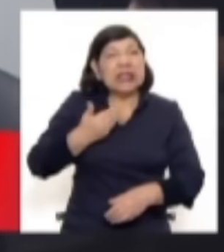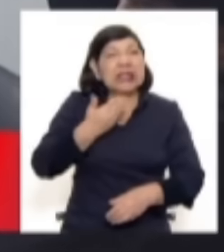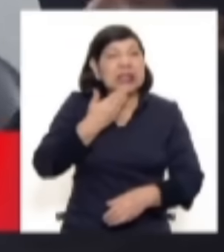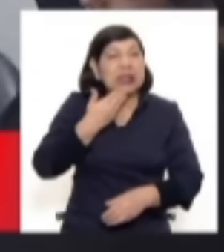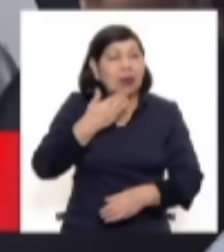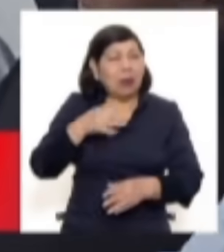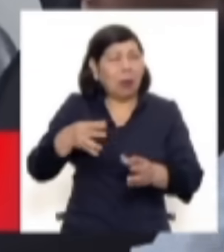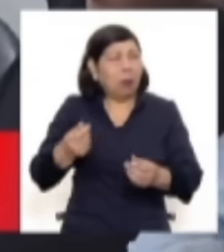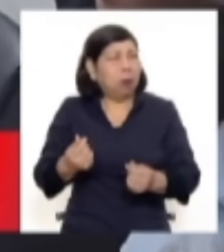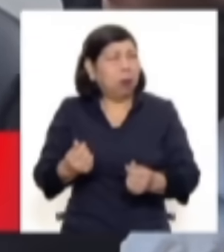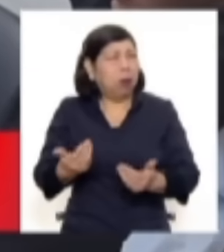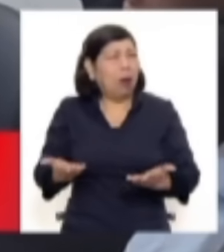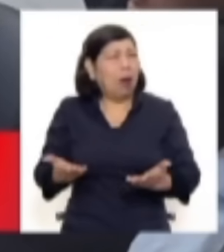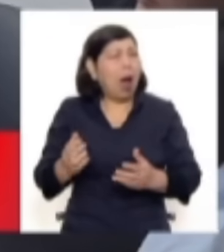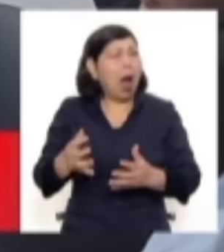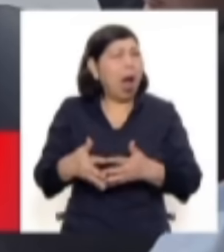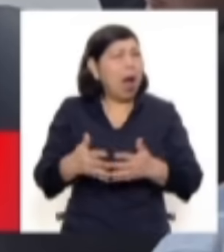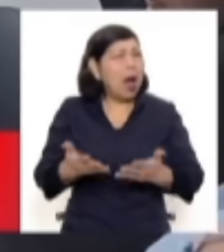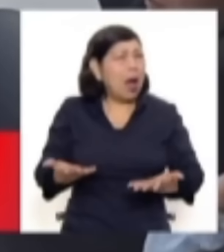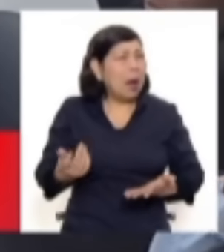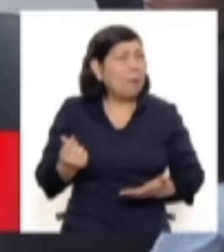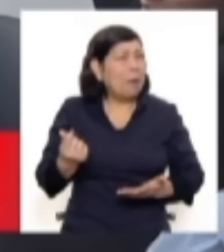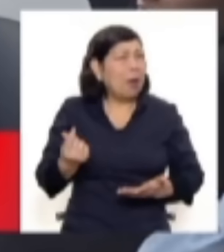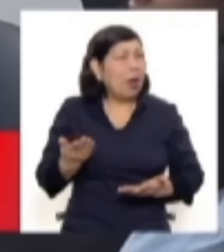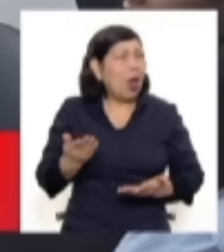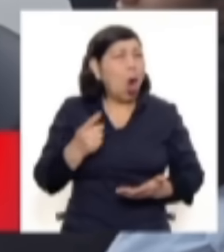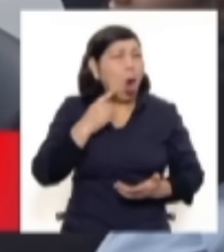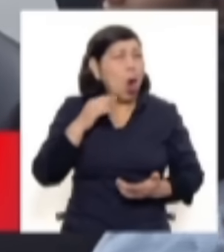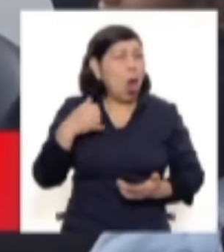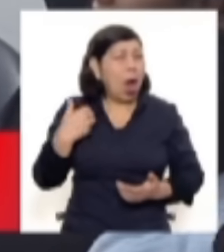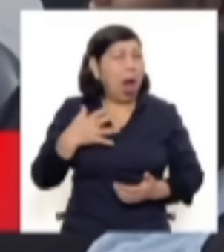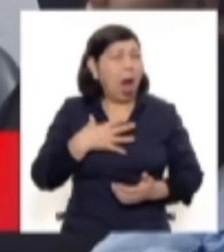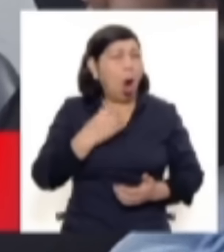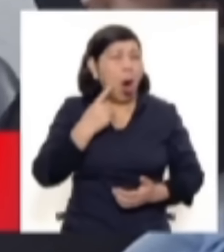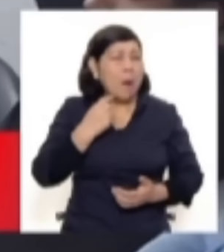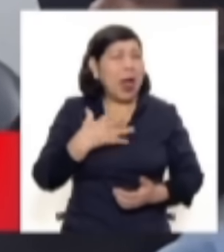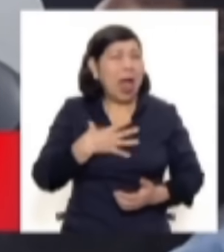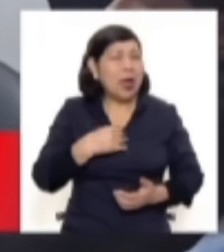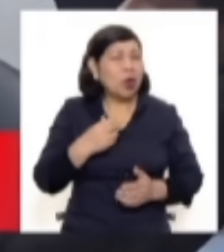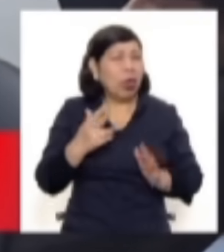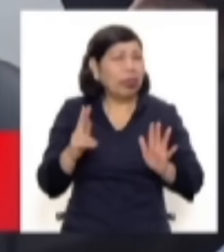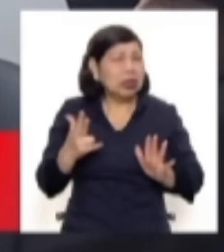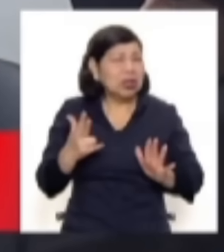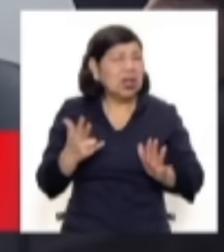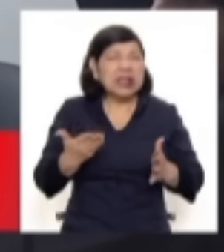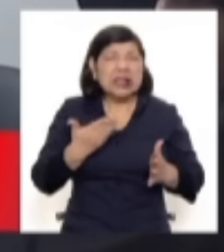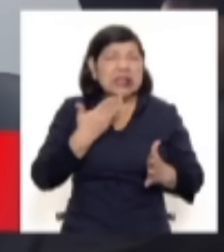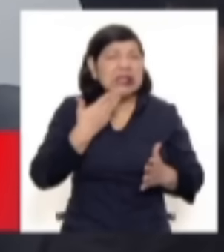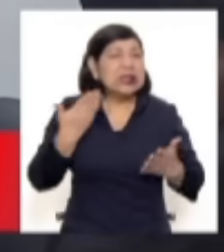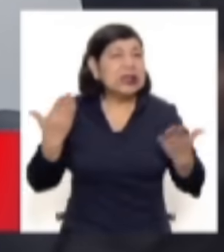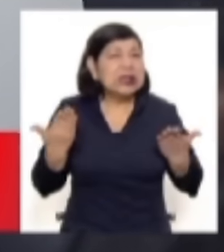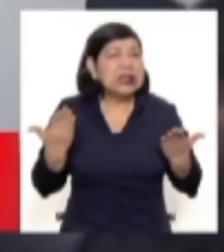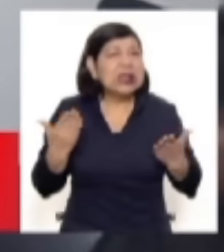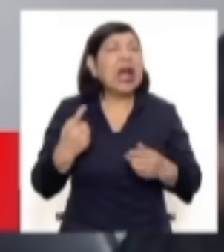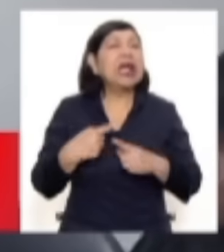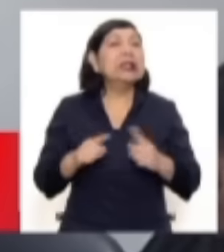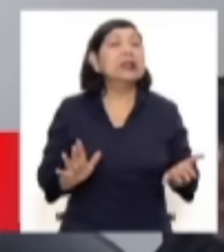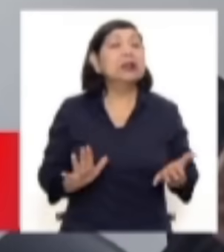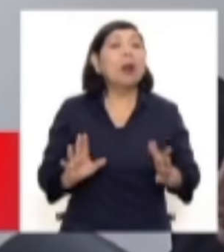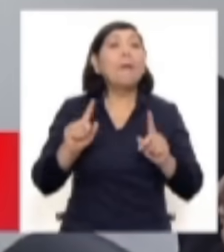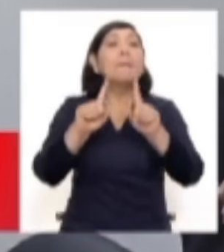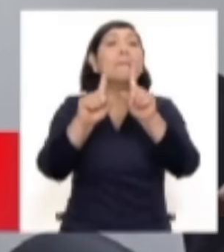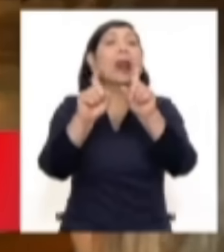detectó los fajos con la moneda norteamericana en la maleta del joven de 18 años la policía procedió de inmediato con la intervención